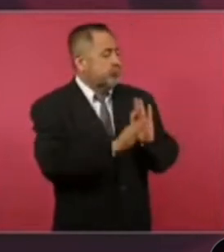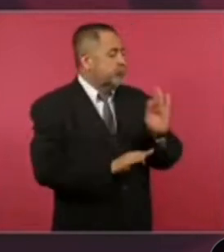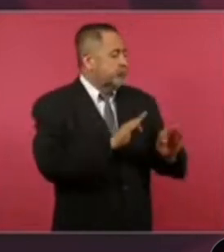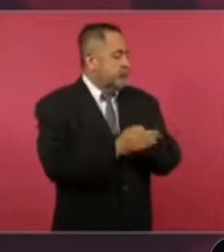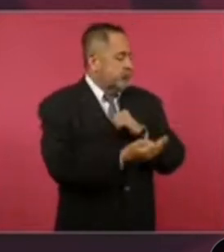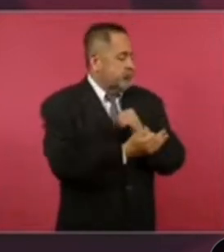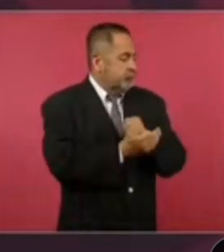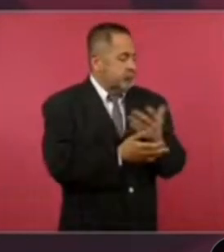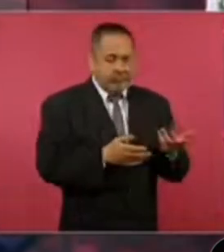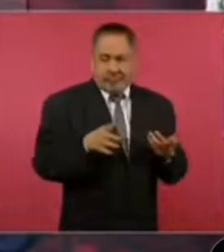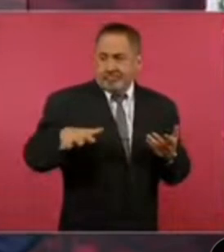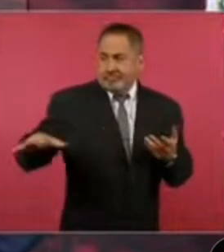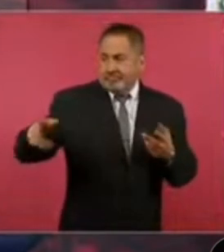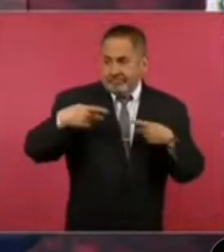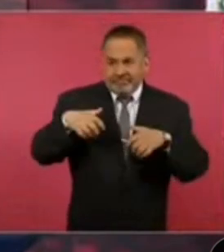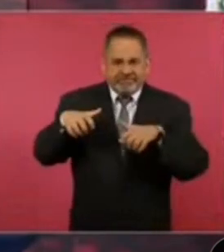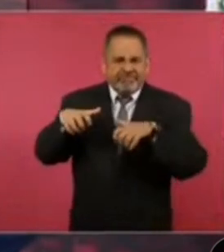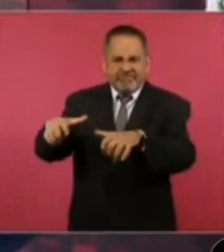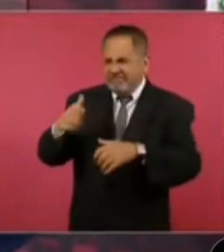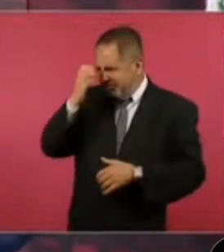pero no apapachaba al pueblo.